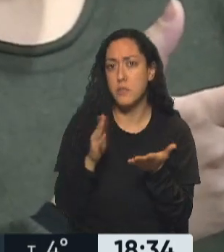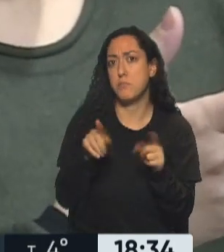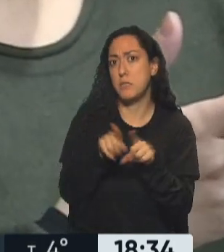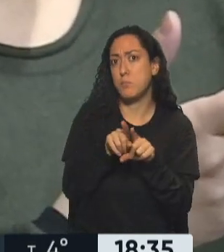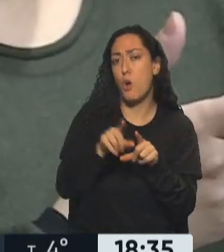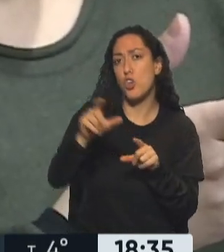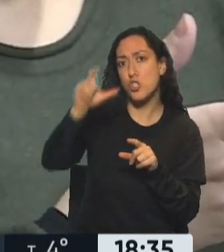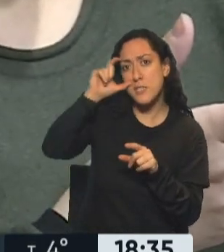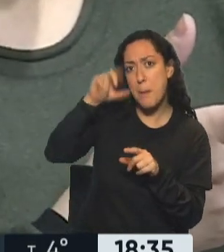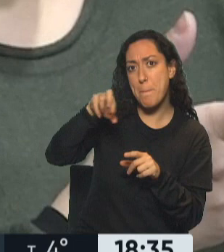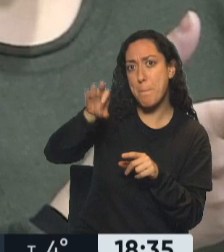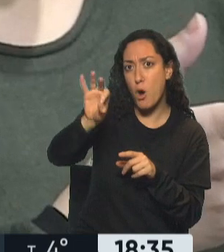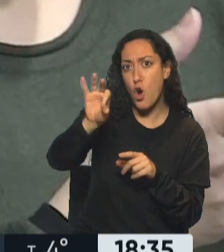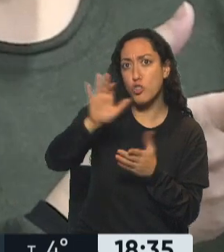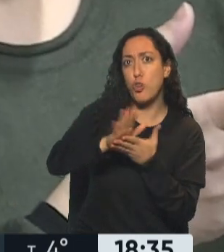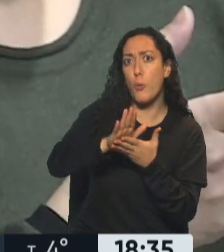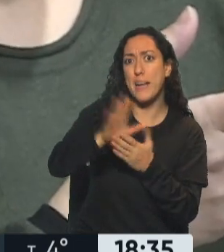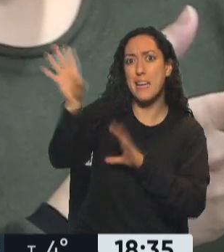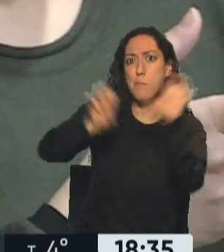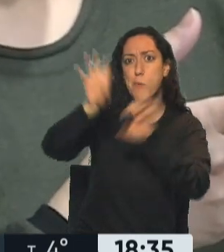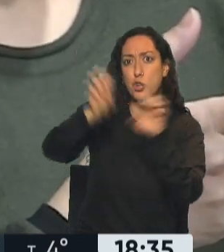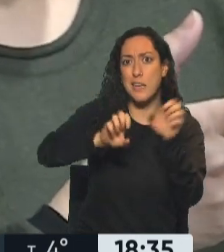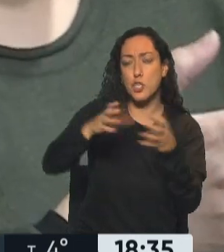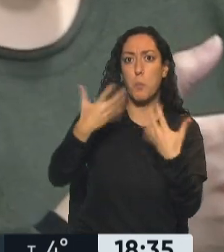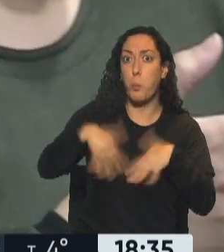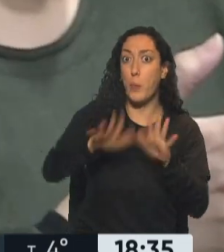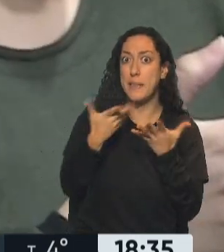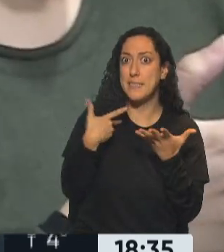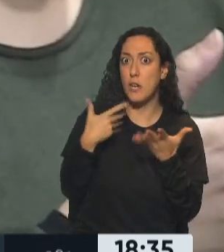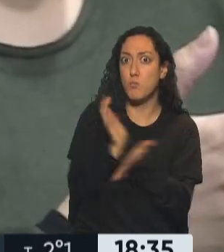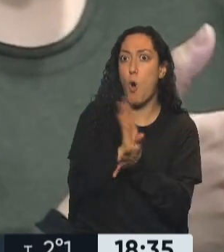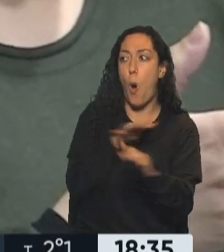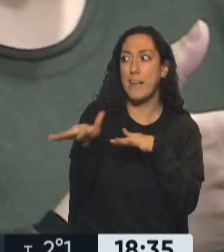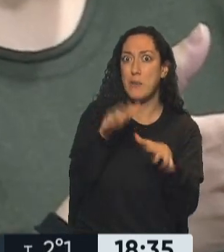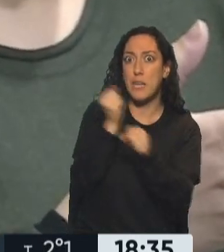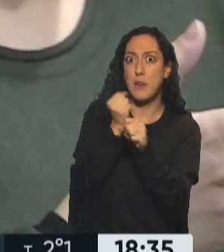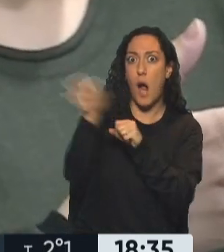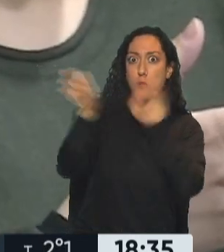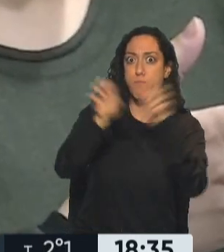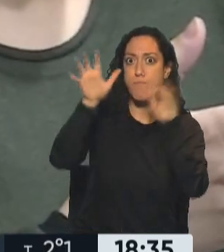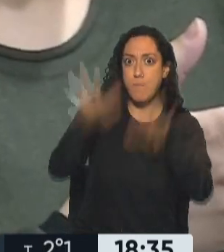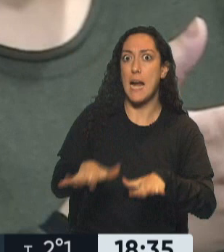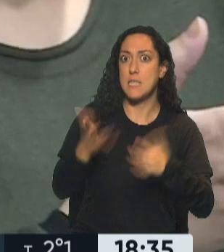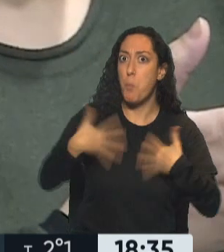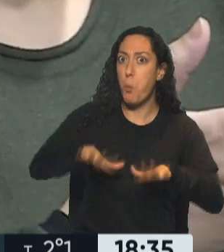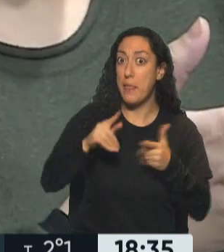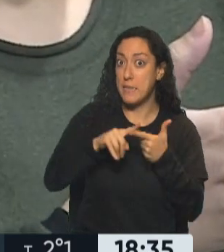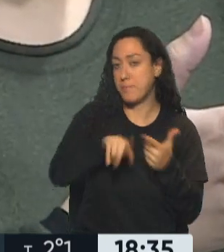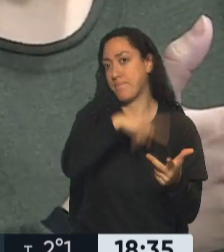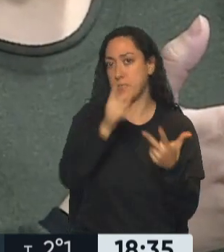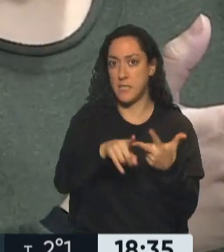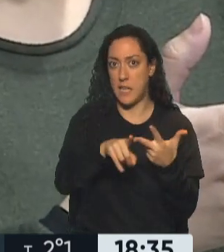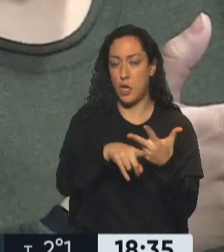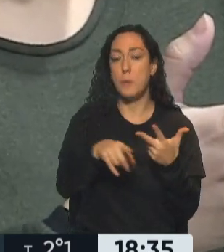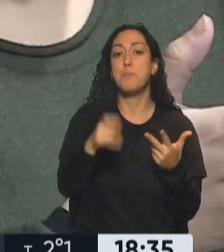importaciones, dicen que puede paralizar esas actividades. y bueno, si puede llevar o no